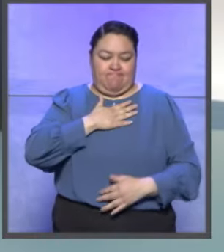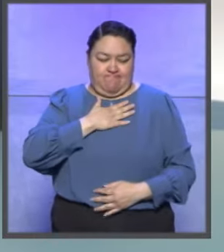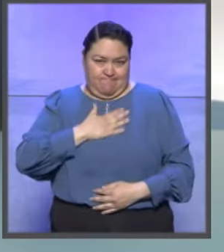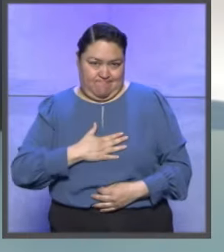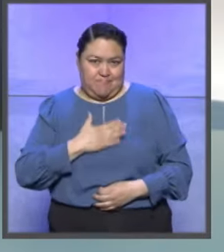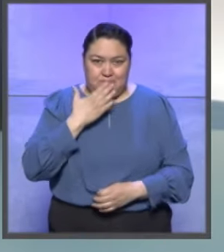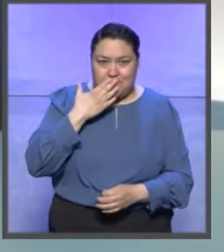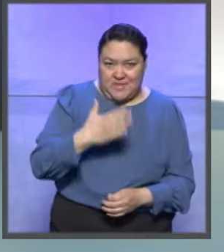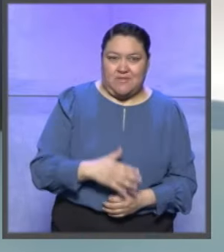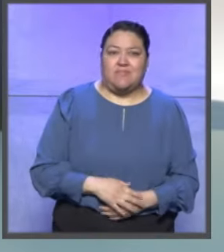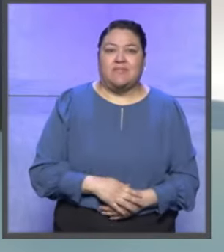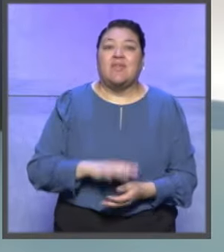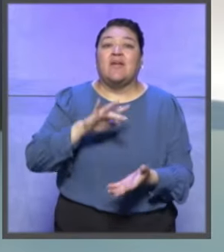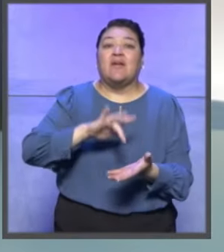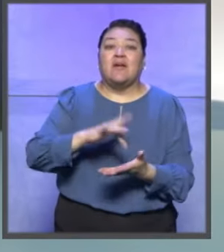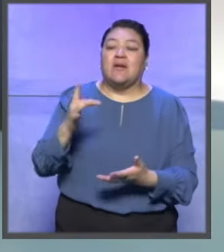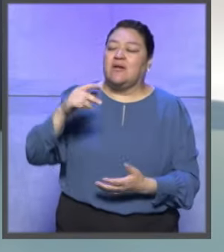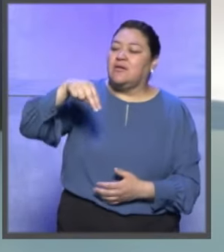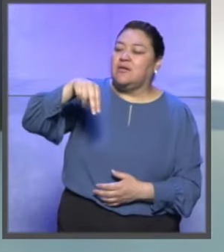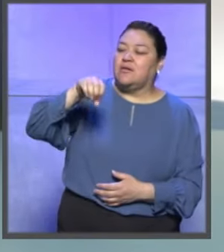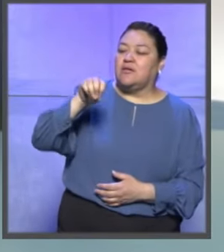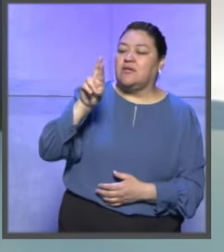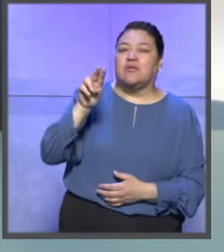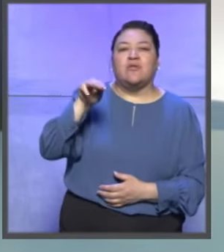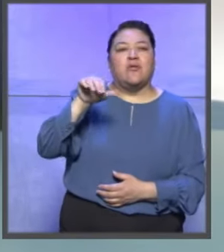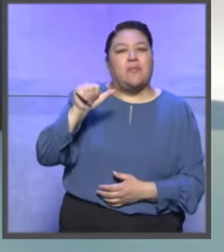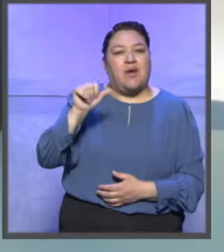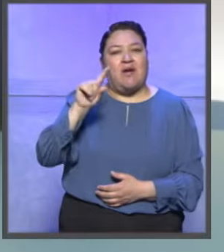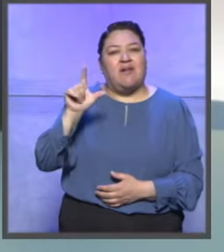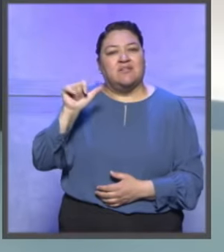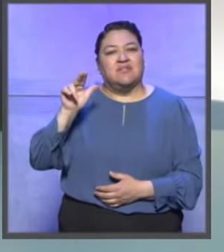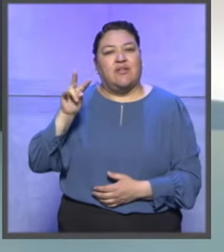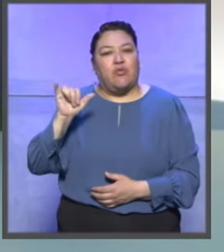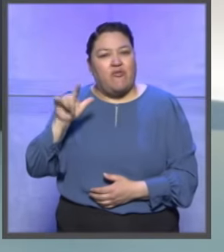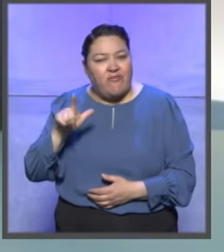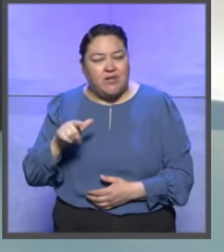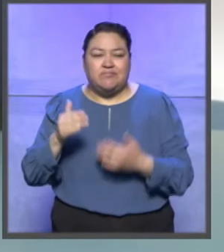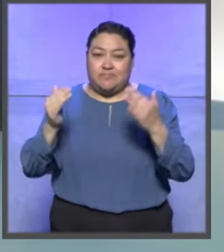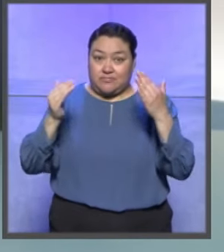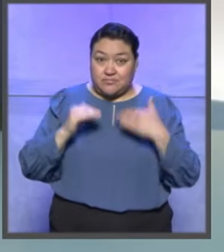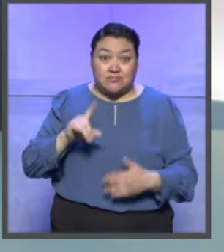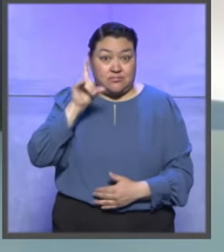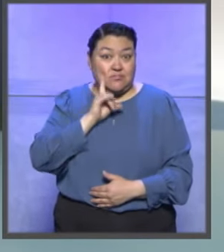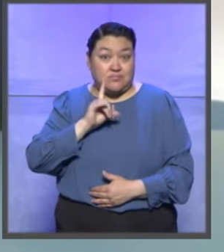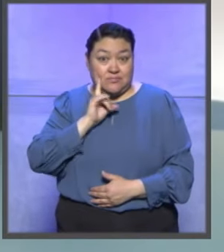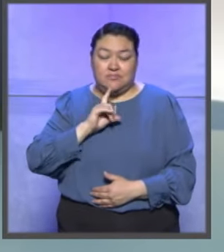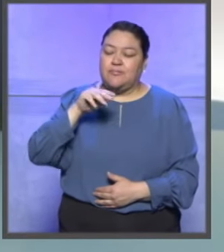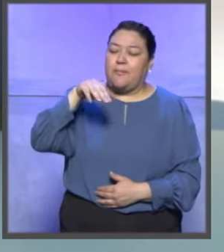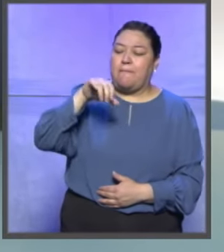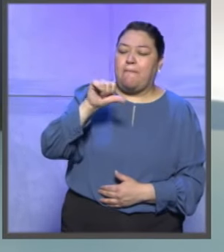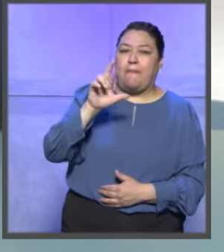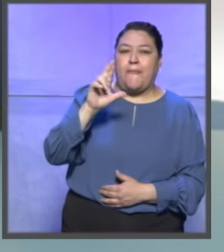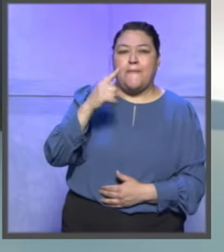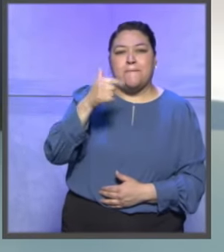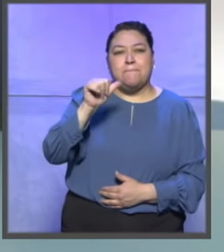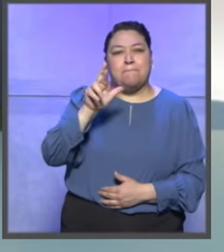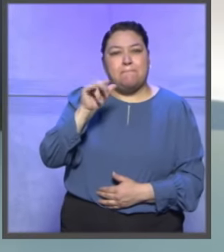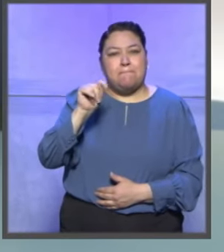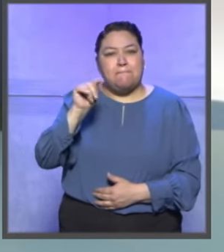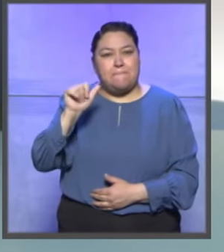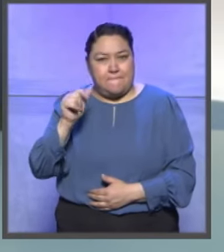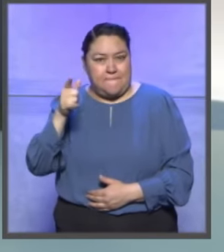Muchas gracias, magistrada Norma Angélica Sandoval. Bueno, pues toca el turno a la magistrada Margarita Espinosa Armengol,